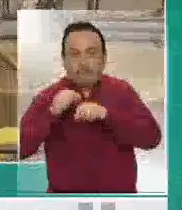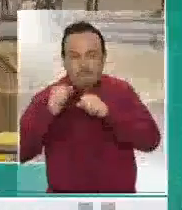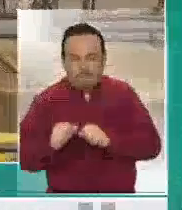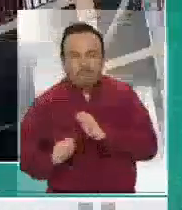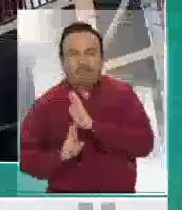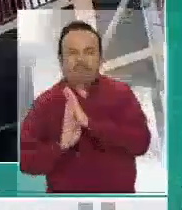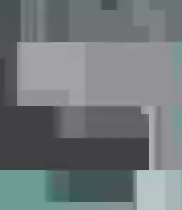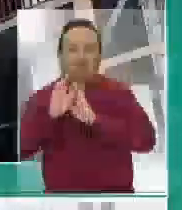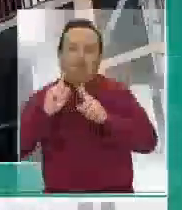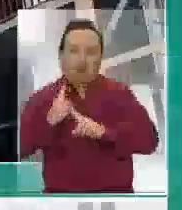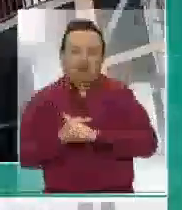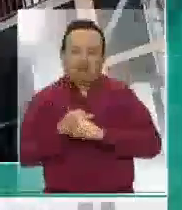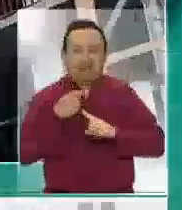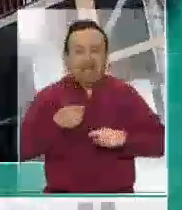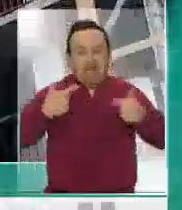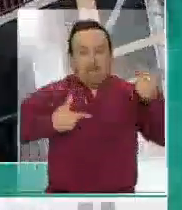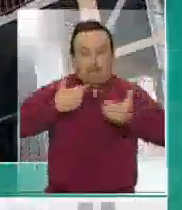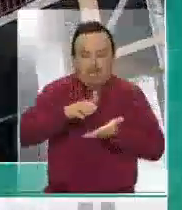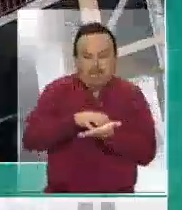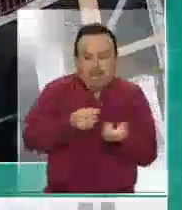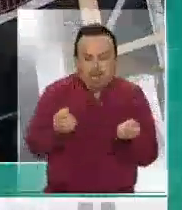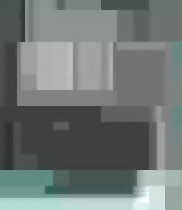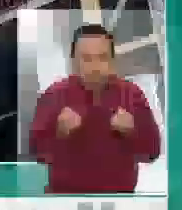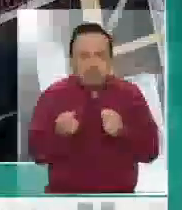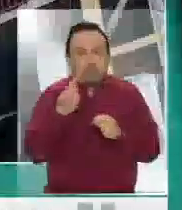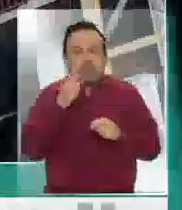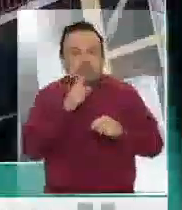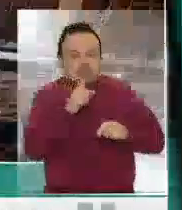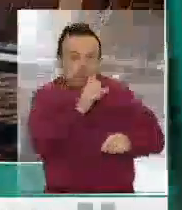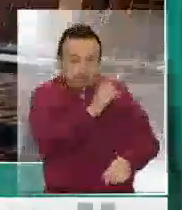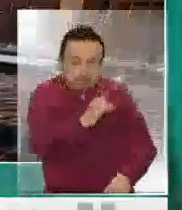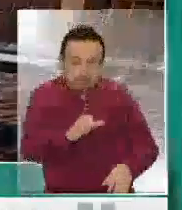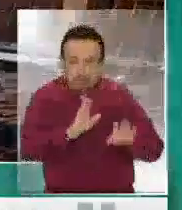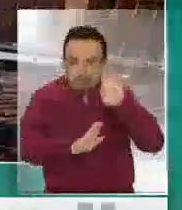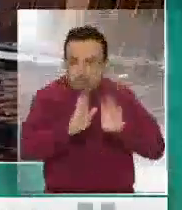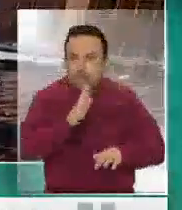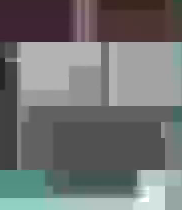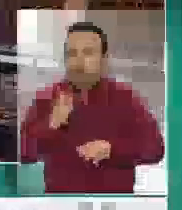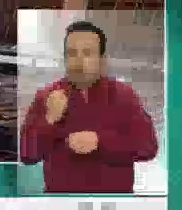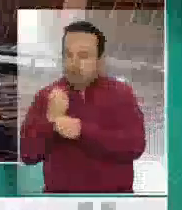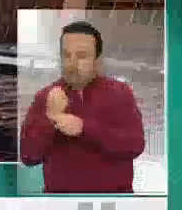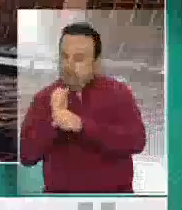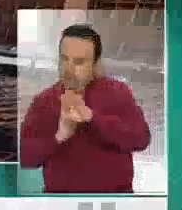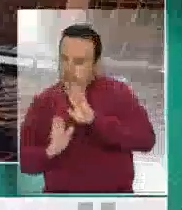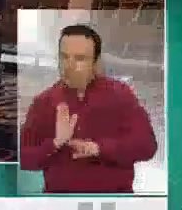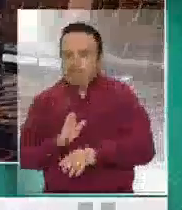el objetivo central de la política económica. Cuidar personas, cuidar empleo,